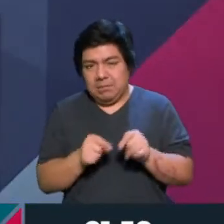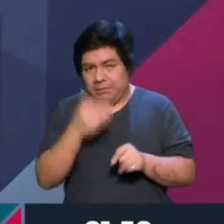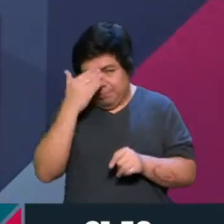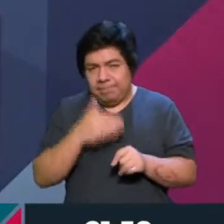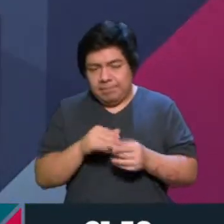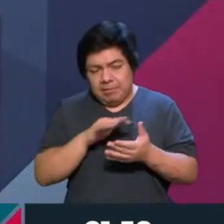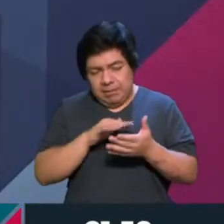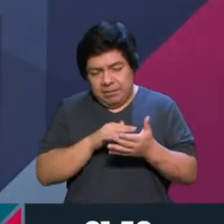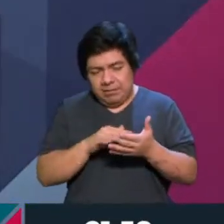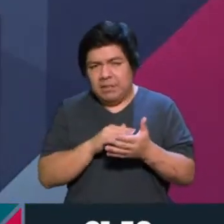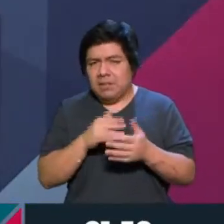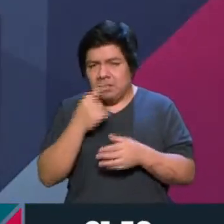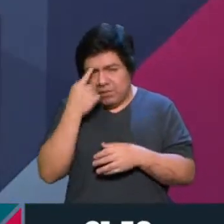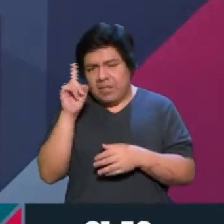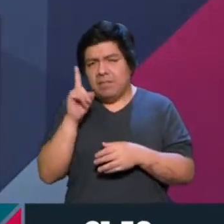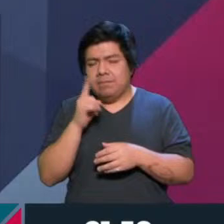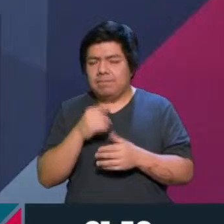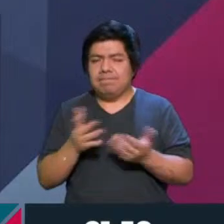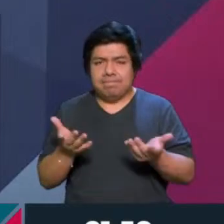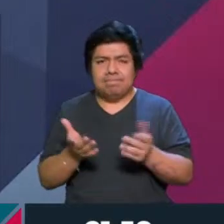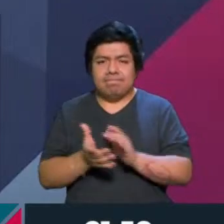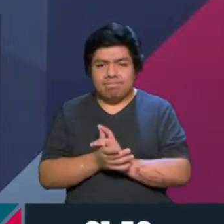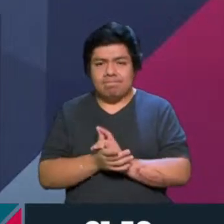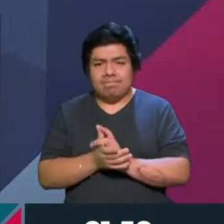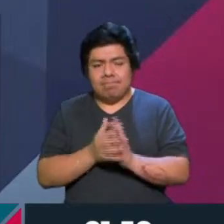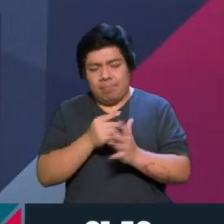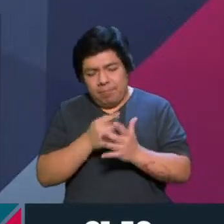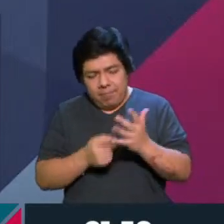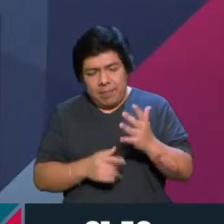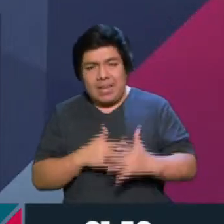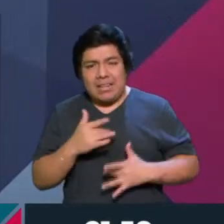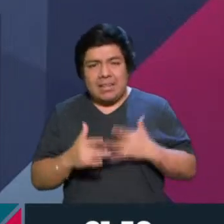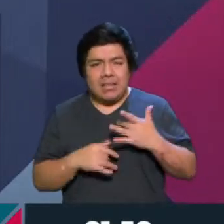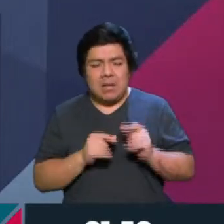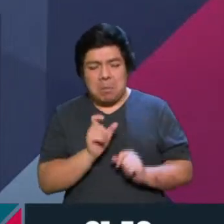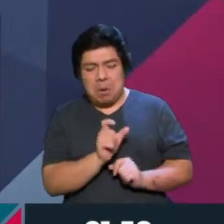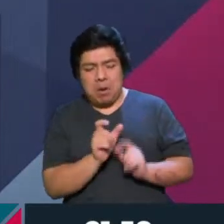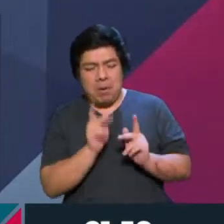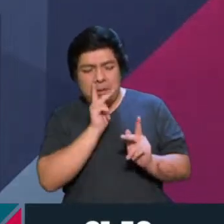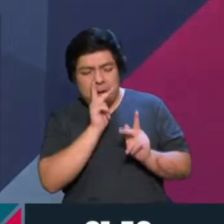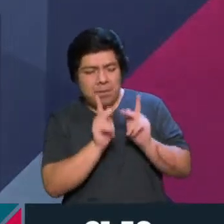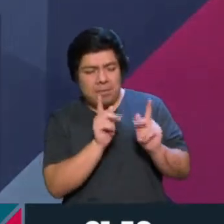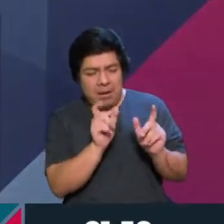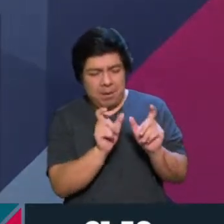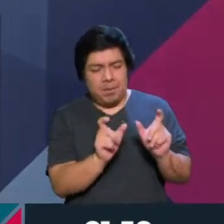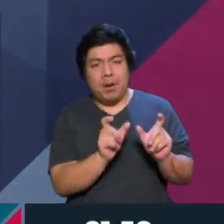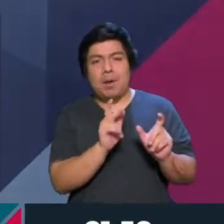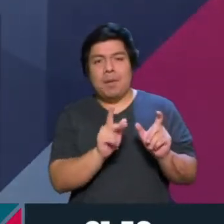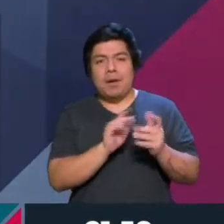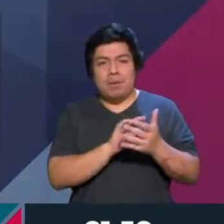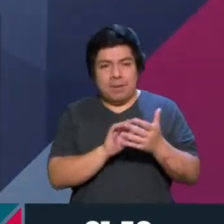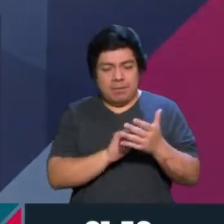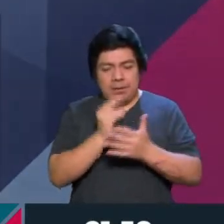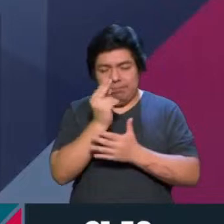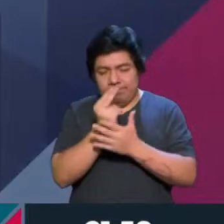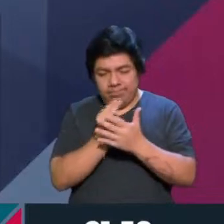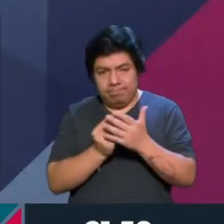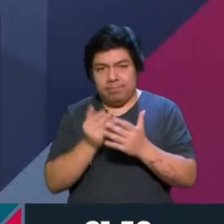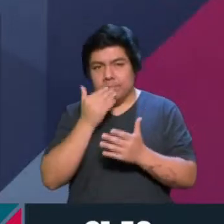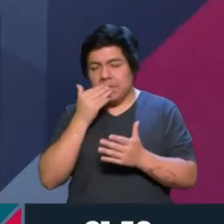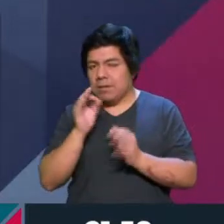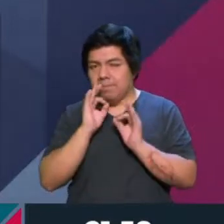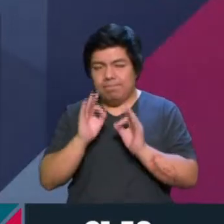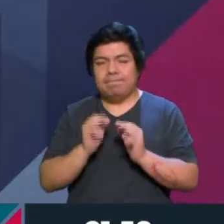de texto, que dice mucho con pocas palabras y todo un trabajo gráfico,